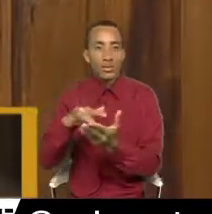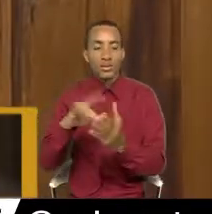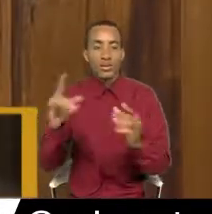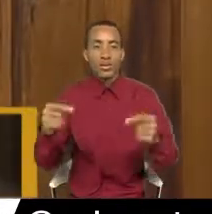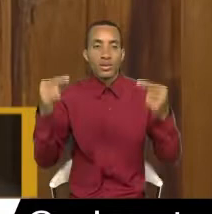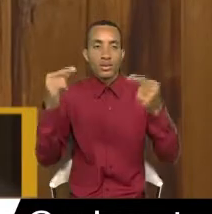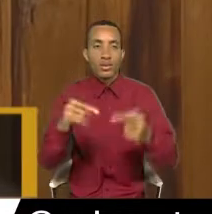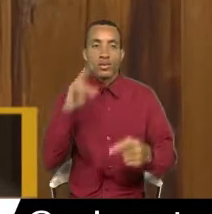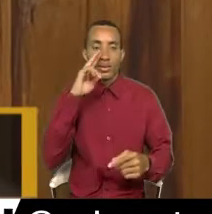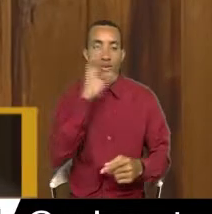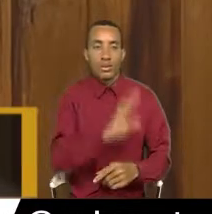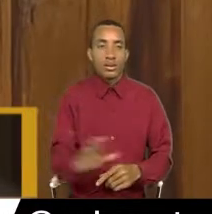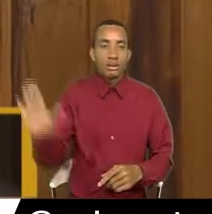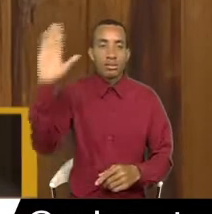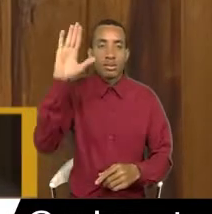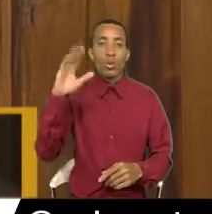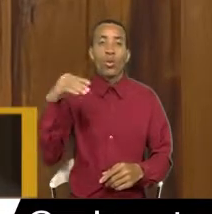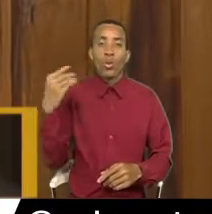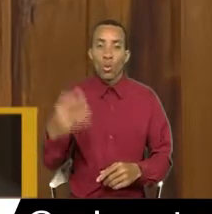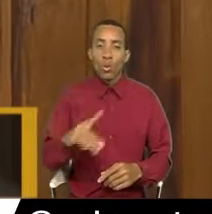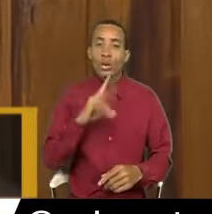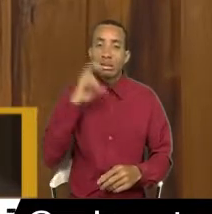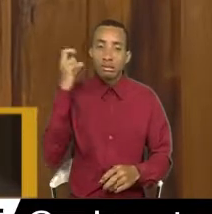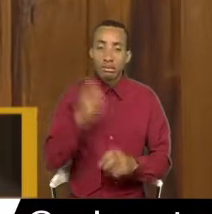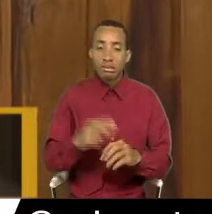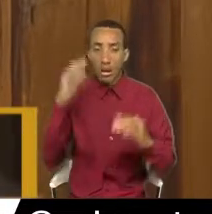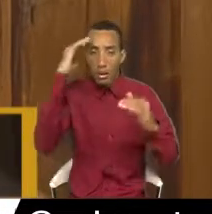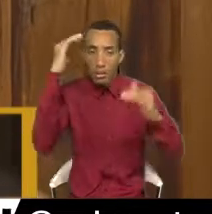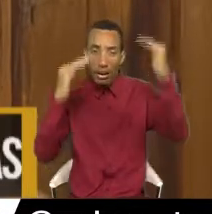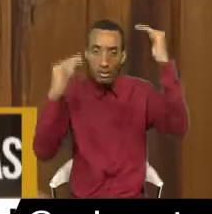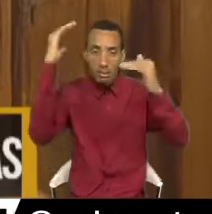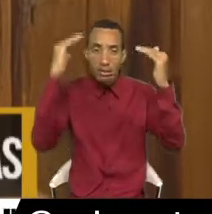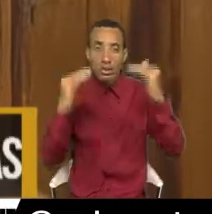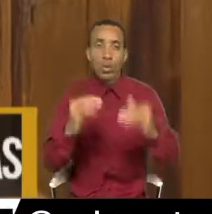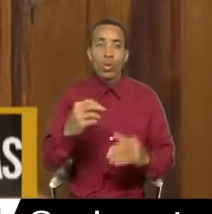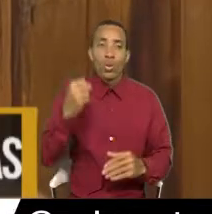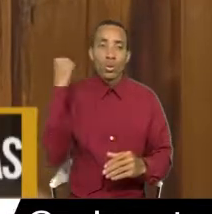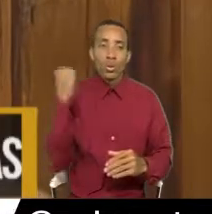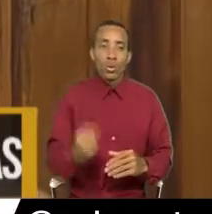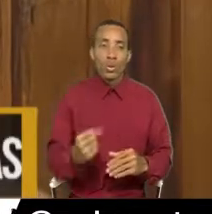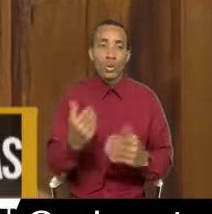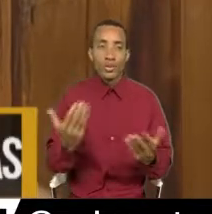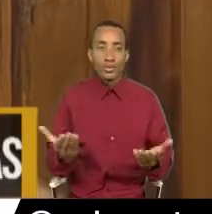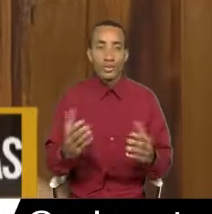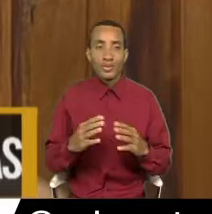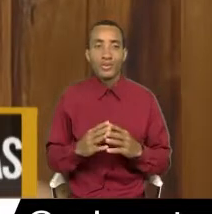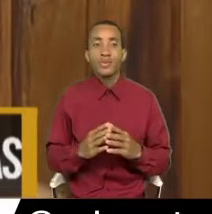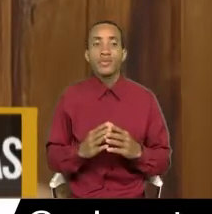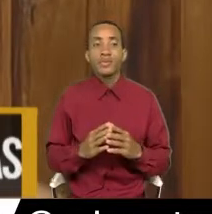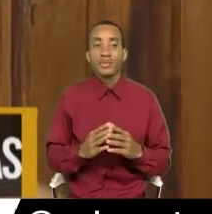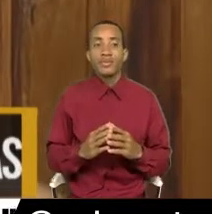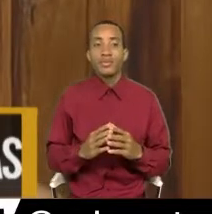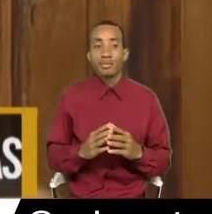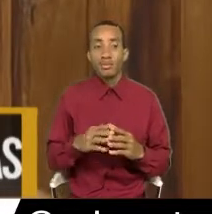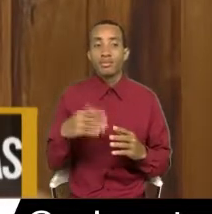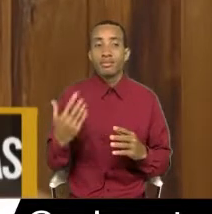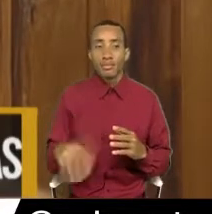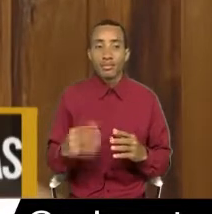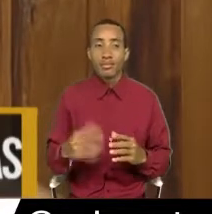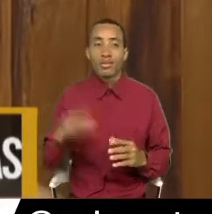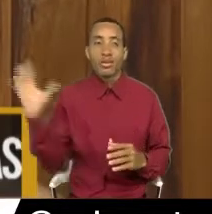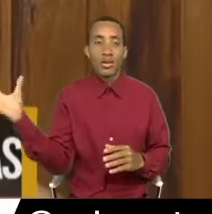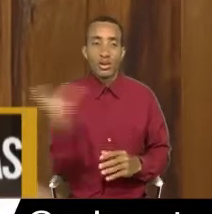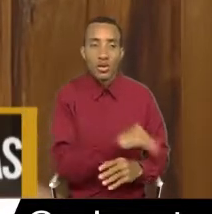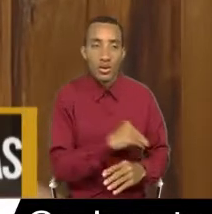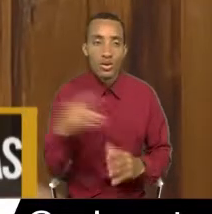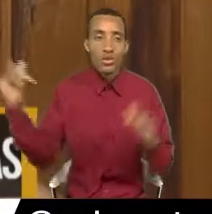como este es bastante competente. En este momento, pues cuando llegas, te encuentras con un nivel de presión bastante alto, porque todos los